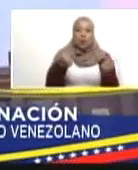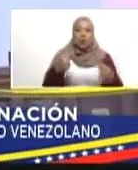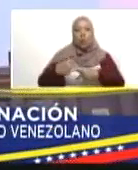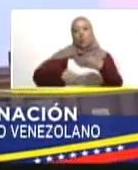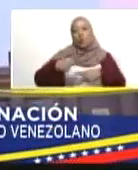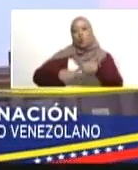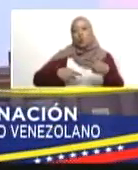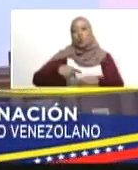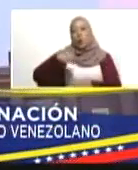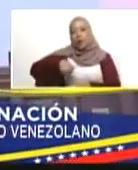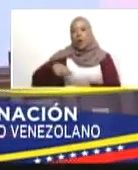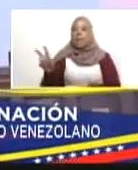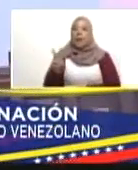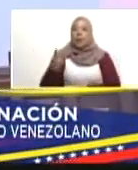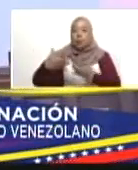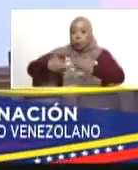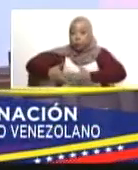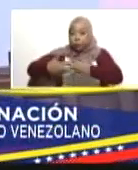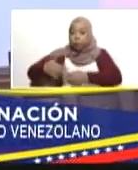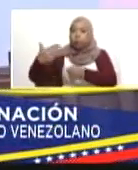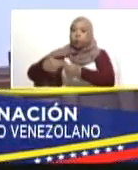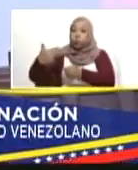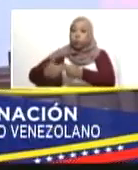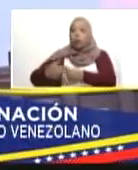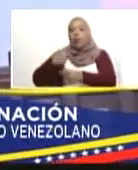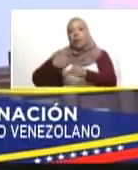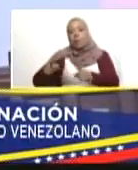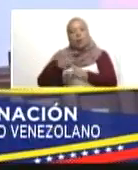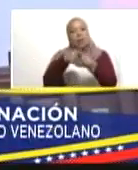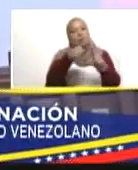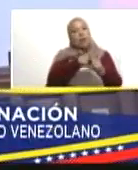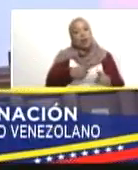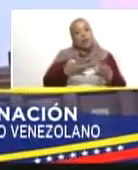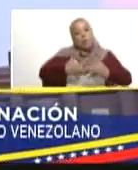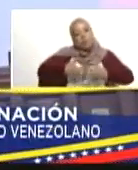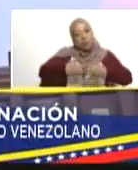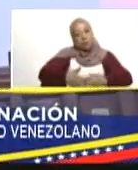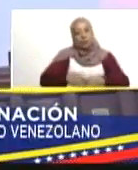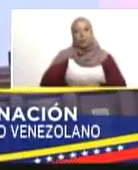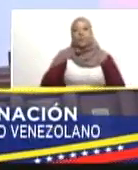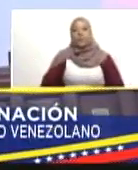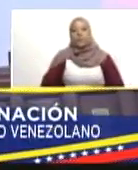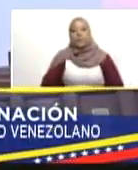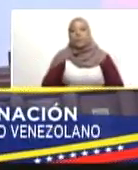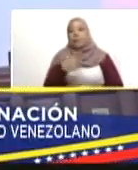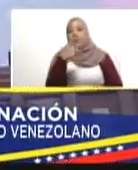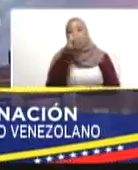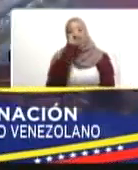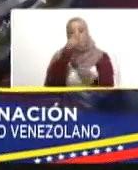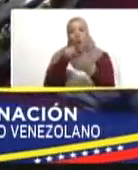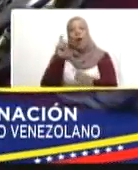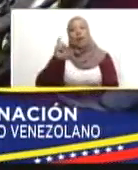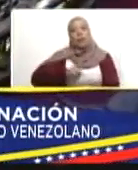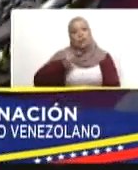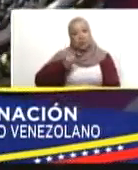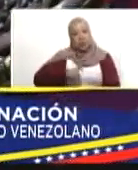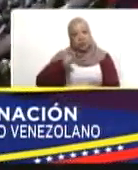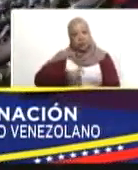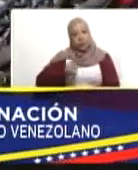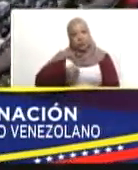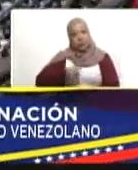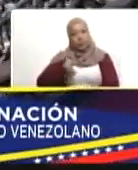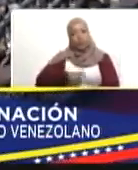producción nacional petrolera y no petrolera tres Perlas necesarias para